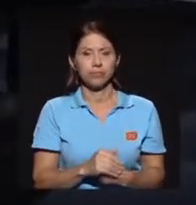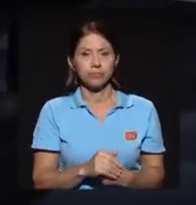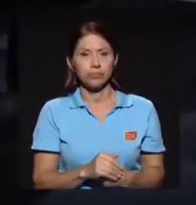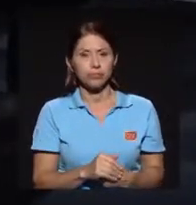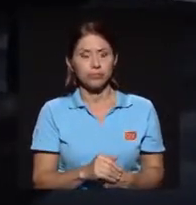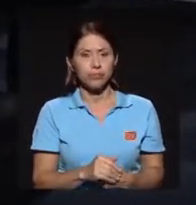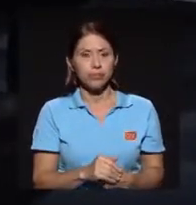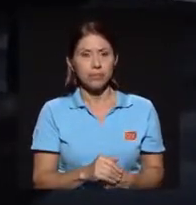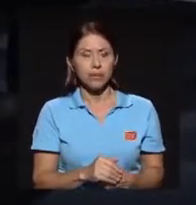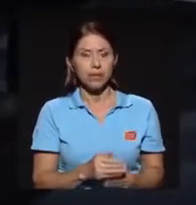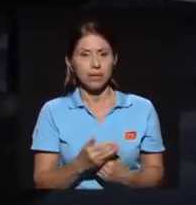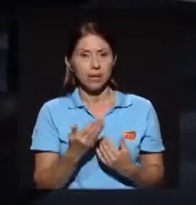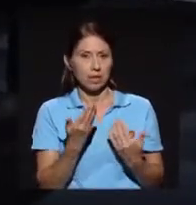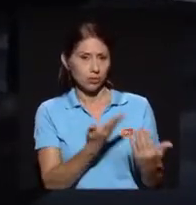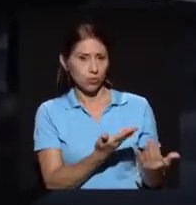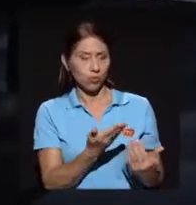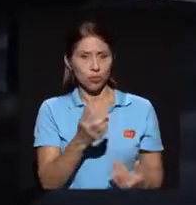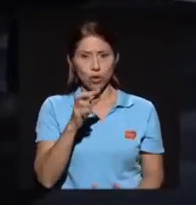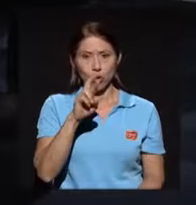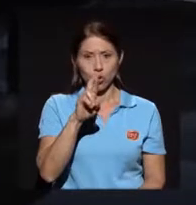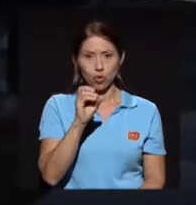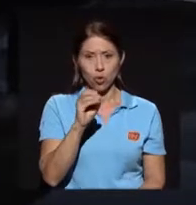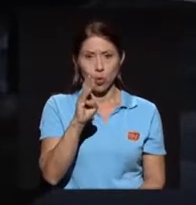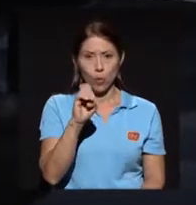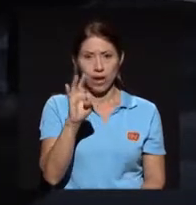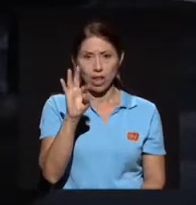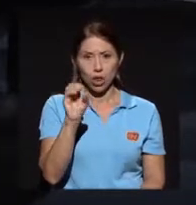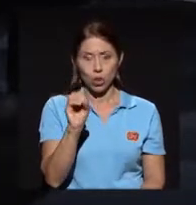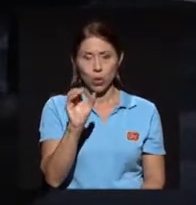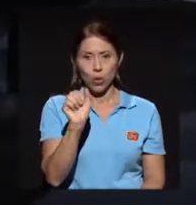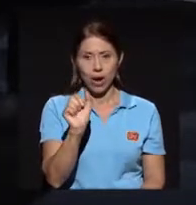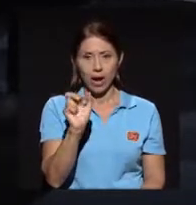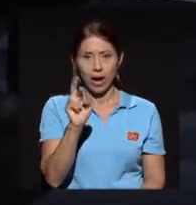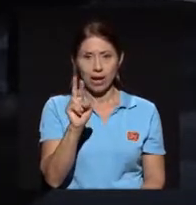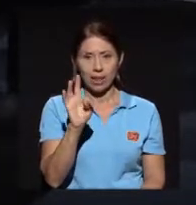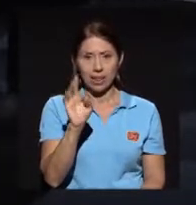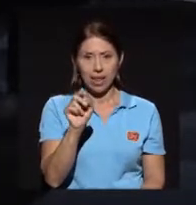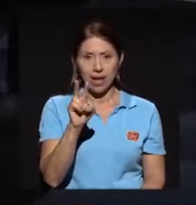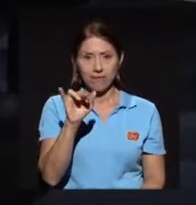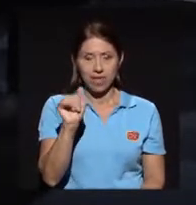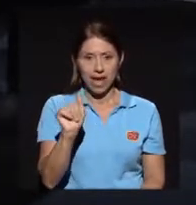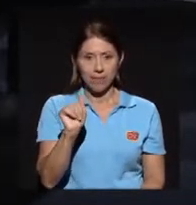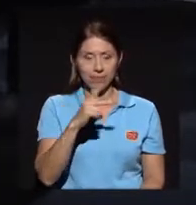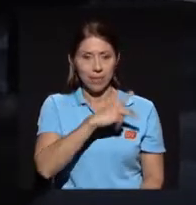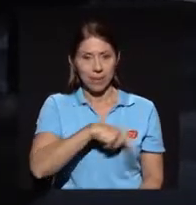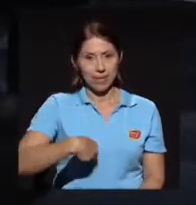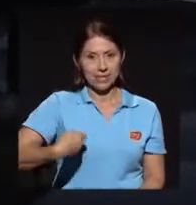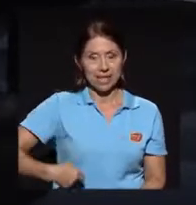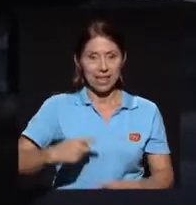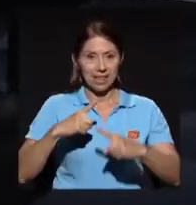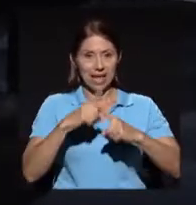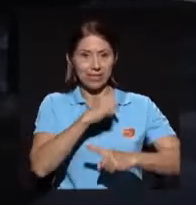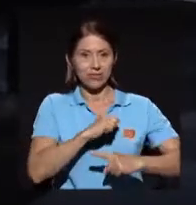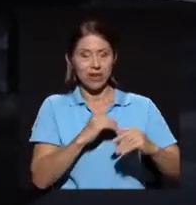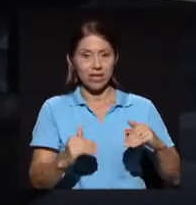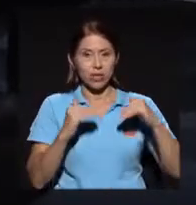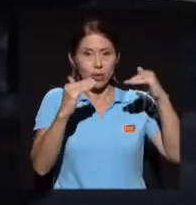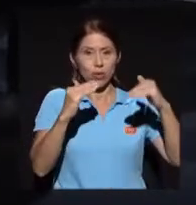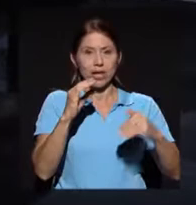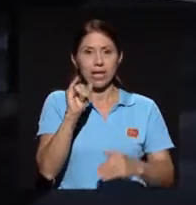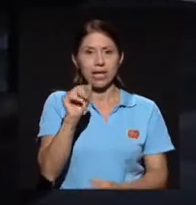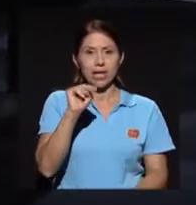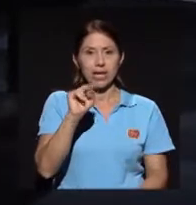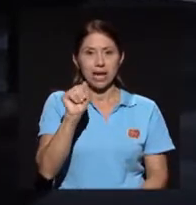que son don roberto artavia presidente y el rector del incae y un montón de otras